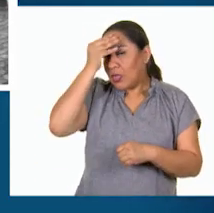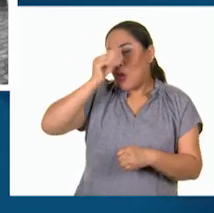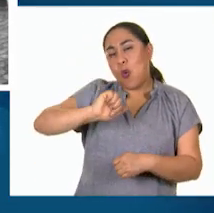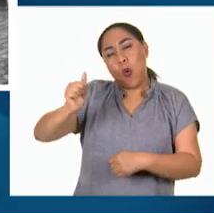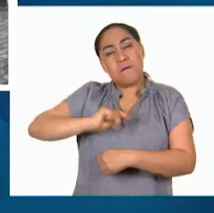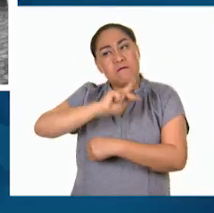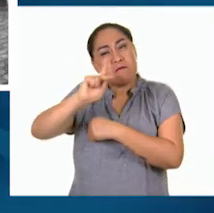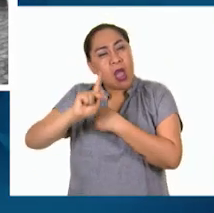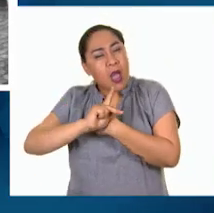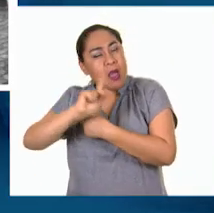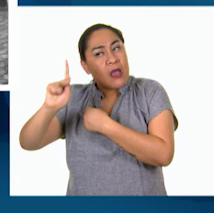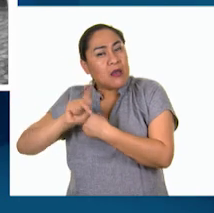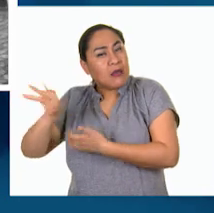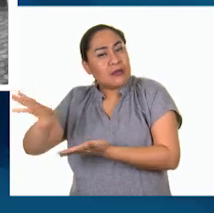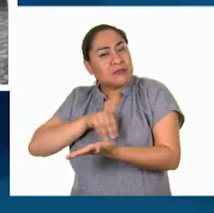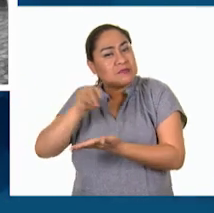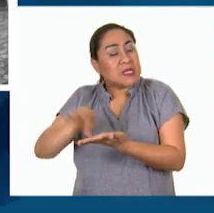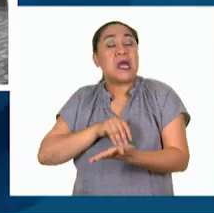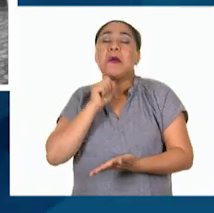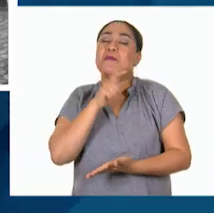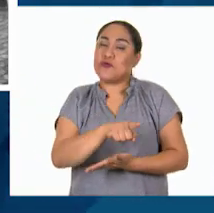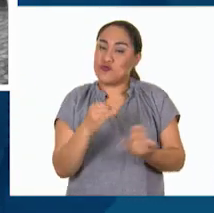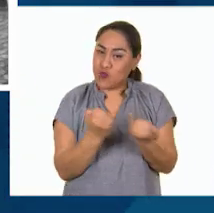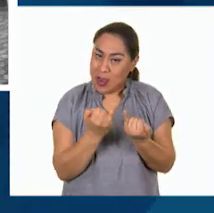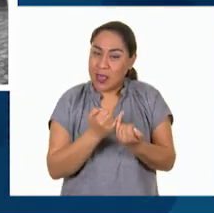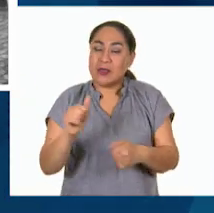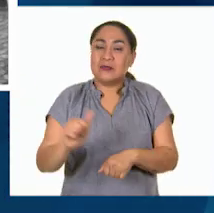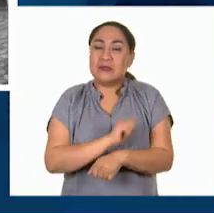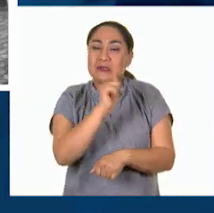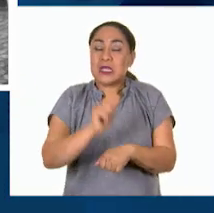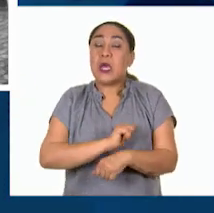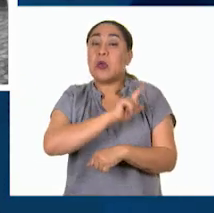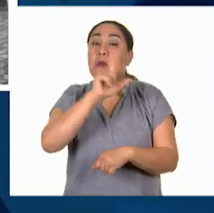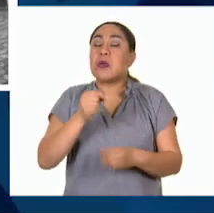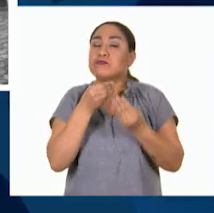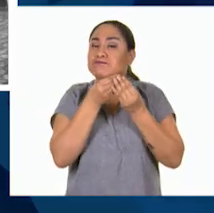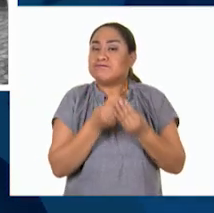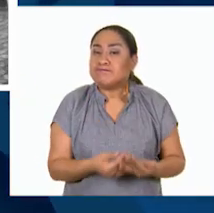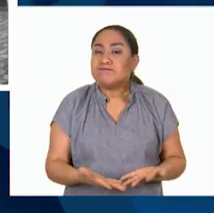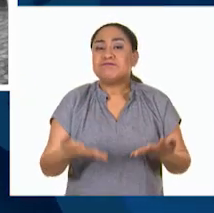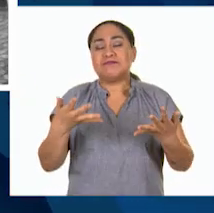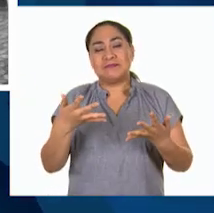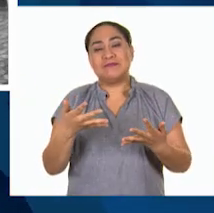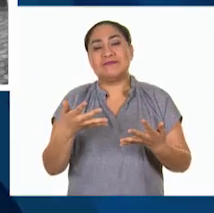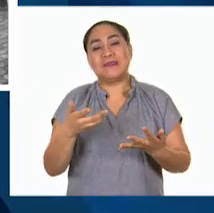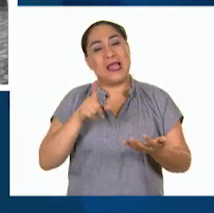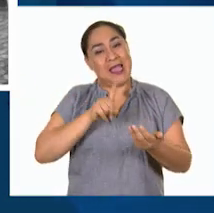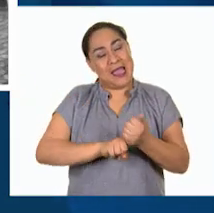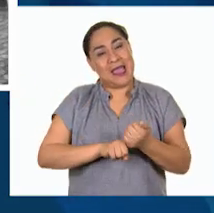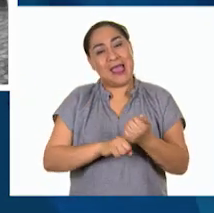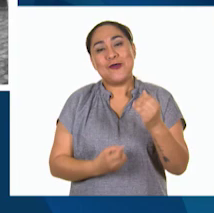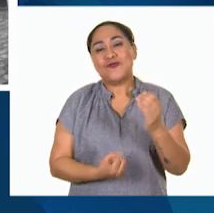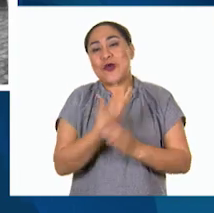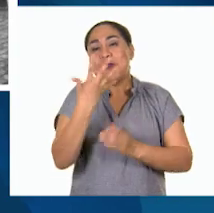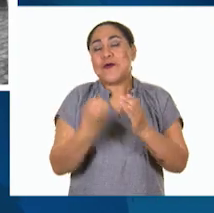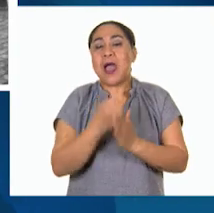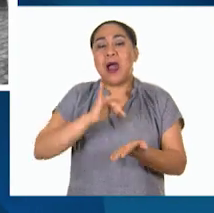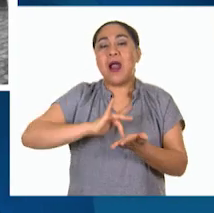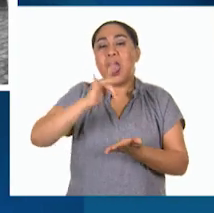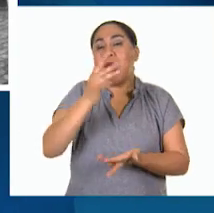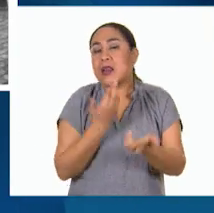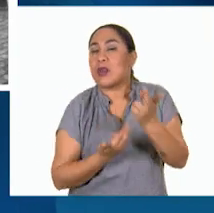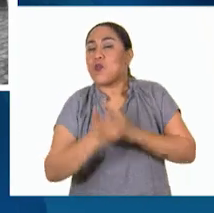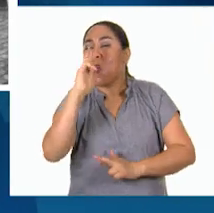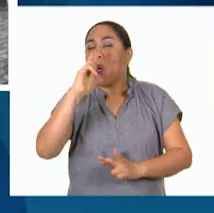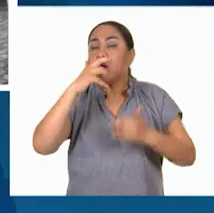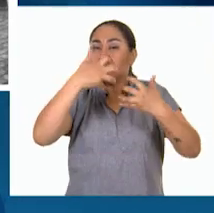mencionar los automóviles, que también en esta época comenzaron a popularizarse como una más de las maravillas de la revolución industrial que estaba